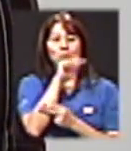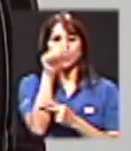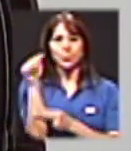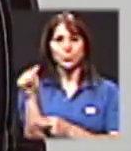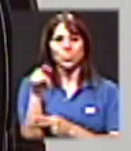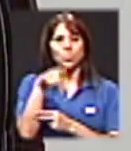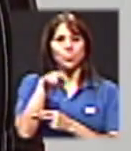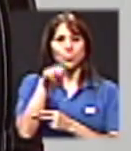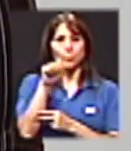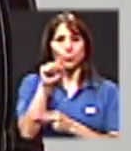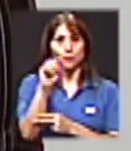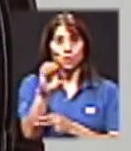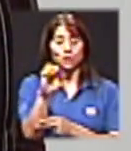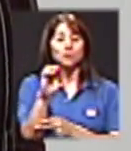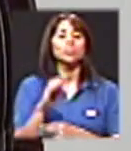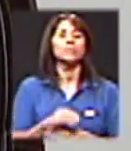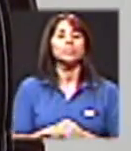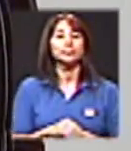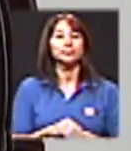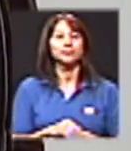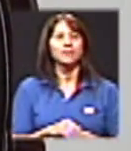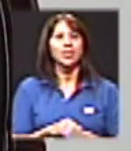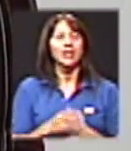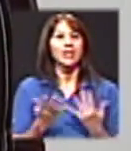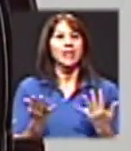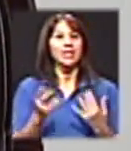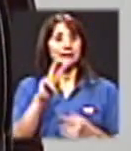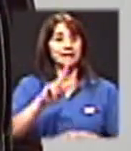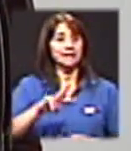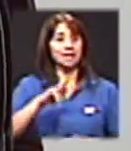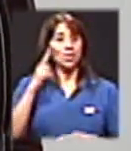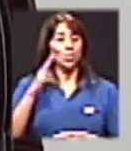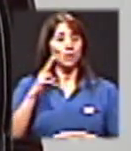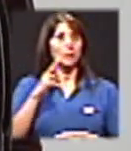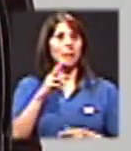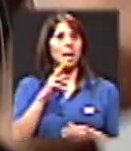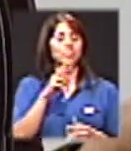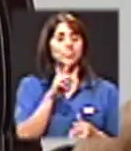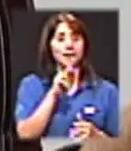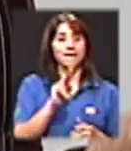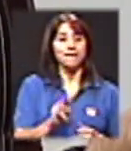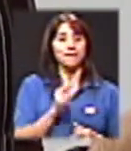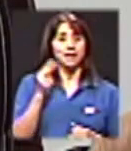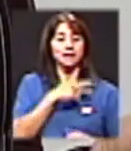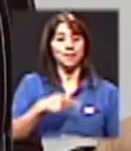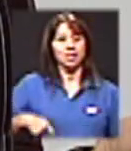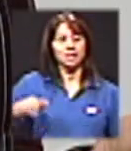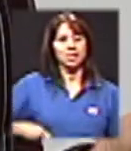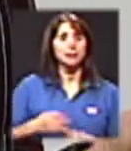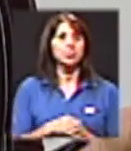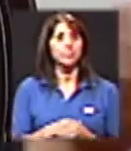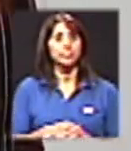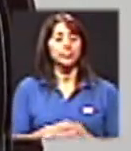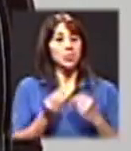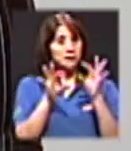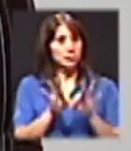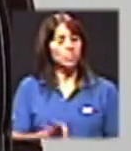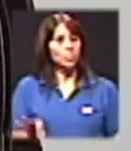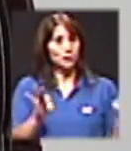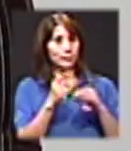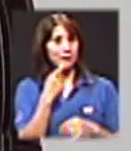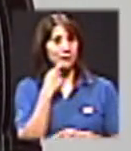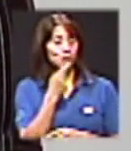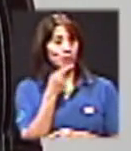Partido Unidad Social Cristiana, segunda vicepresidencia, y tal vez vale la pena mencionar que ella